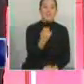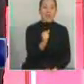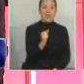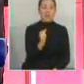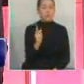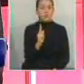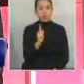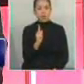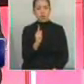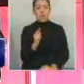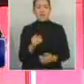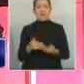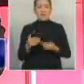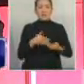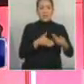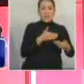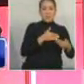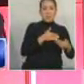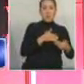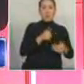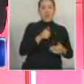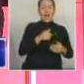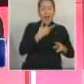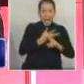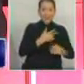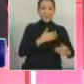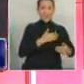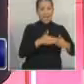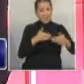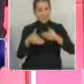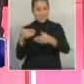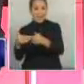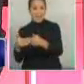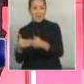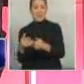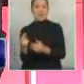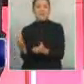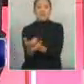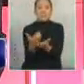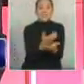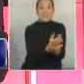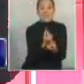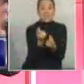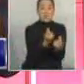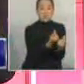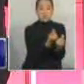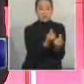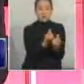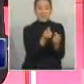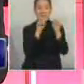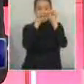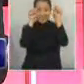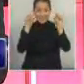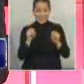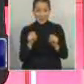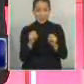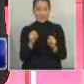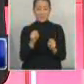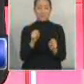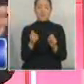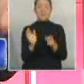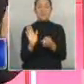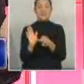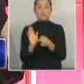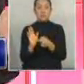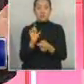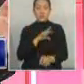retroceder, no es avanzar. Porque no solo se trata de conseguir recursos, se trata de que el sistema tributario chileno